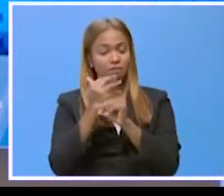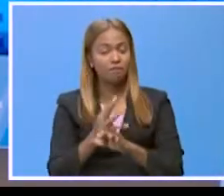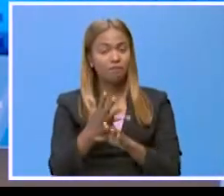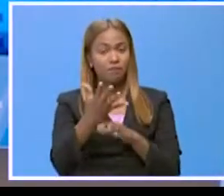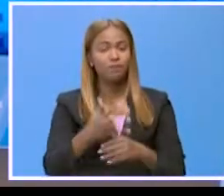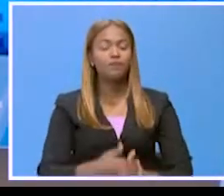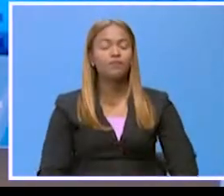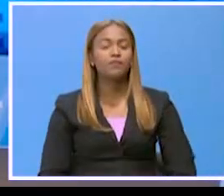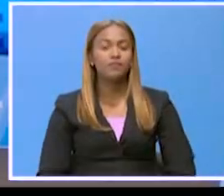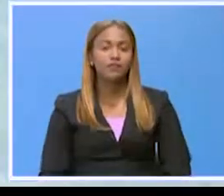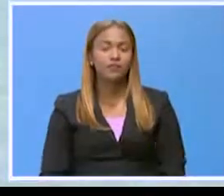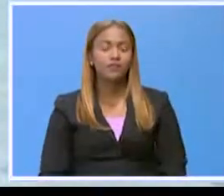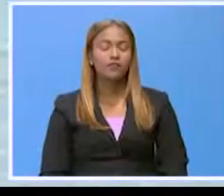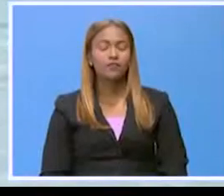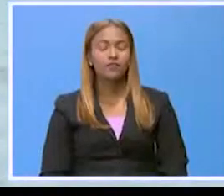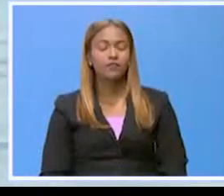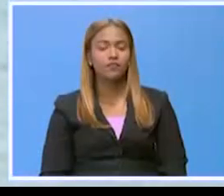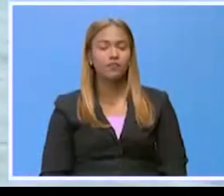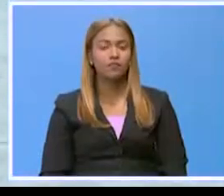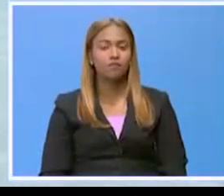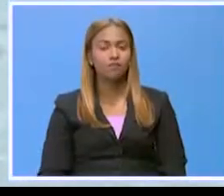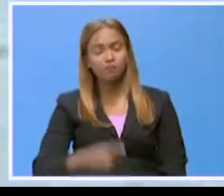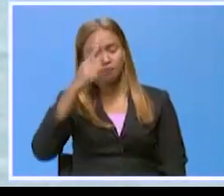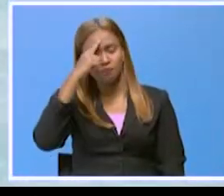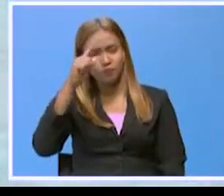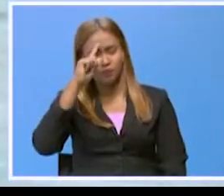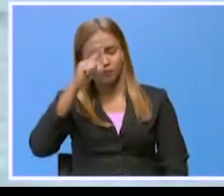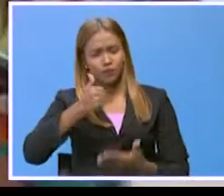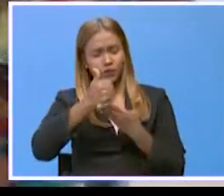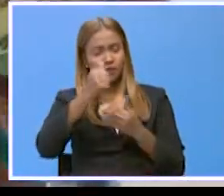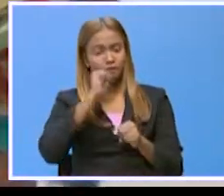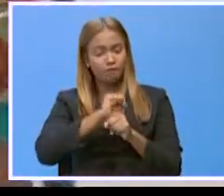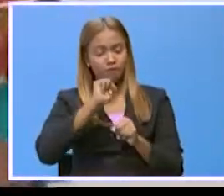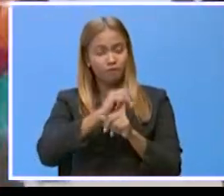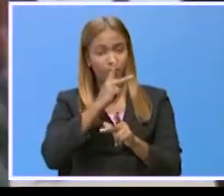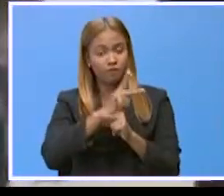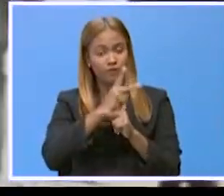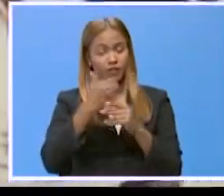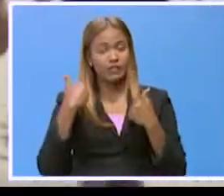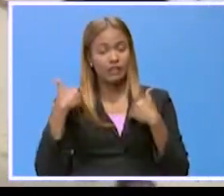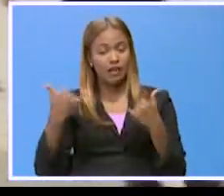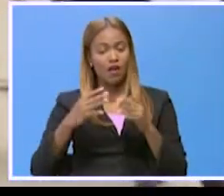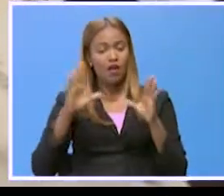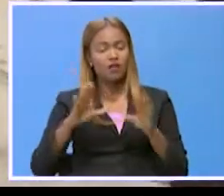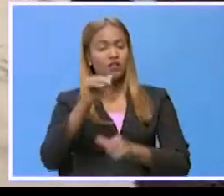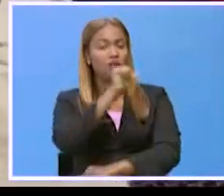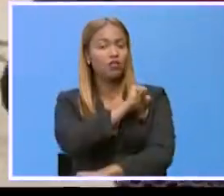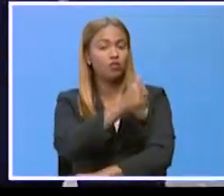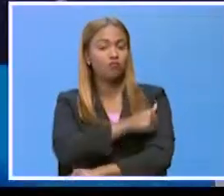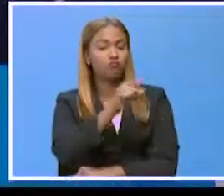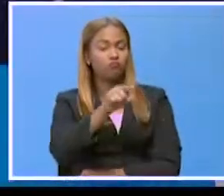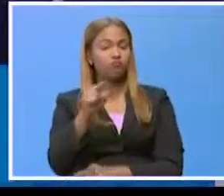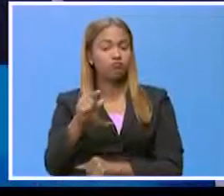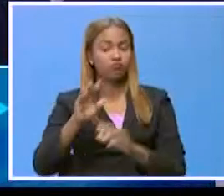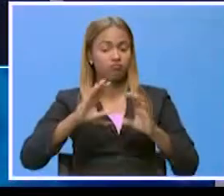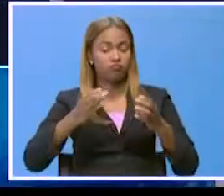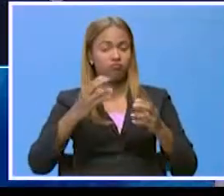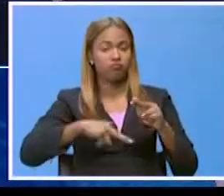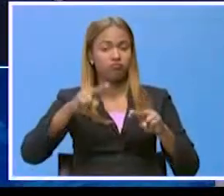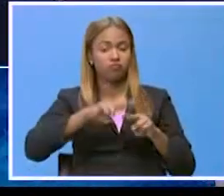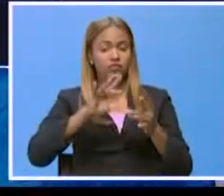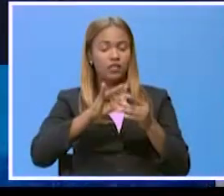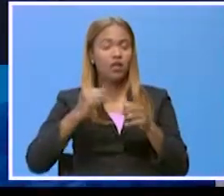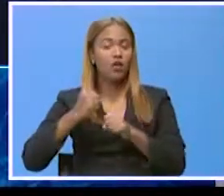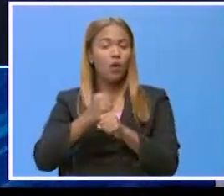veamos como forma de contribuir con las labores de prevención que llevan a cabo las autoridades la academia nacional de